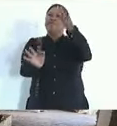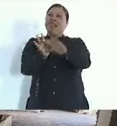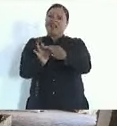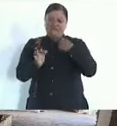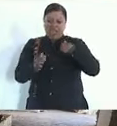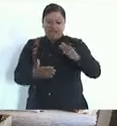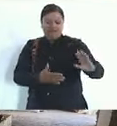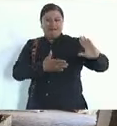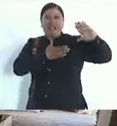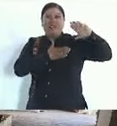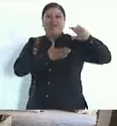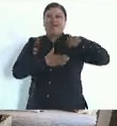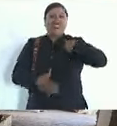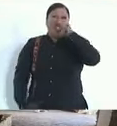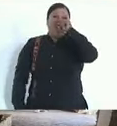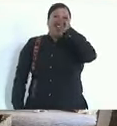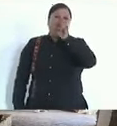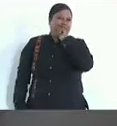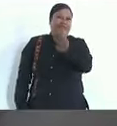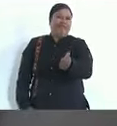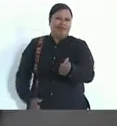falló. En su